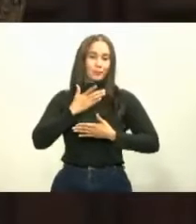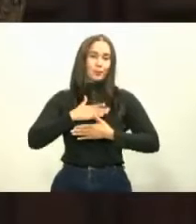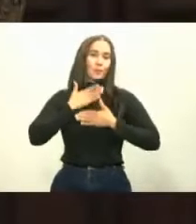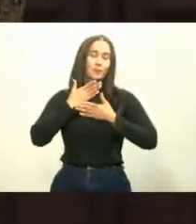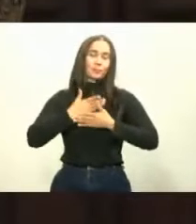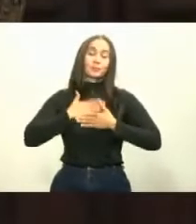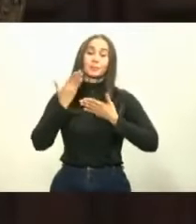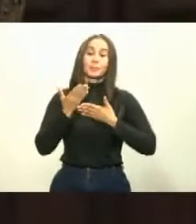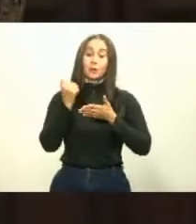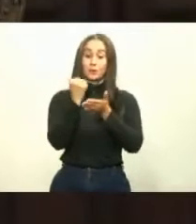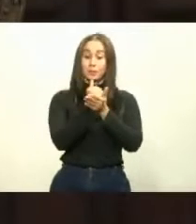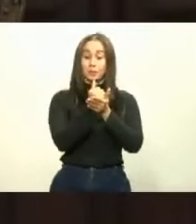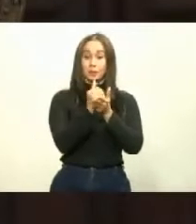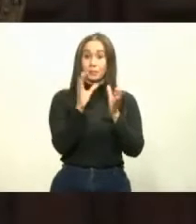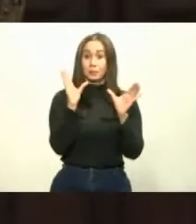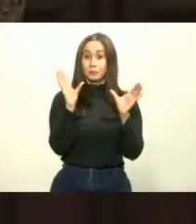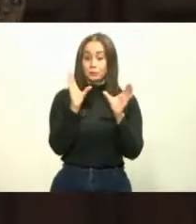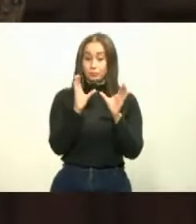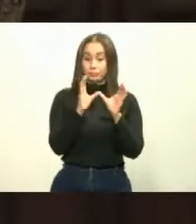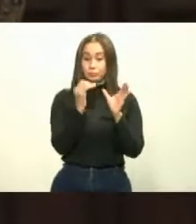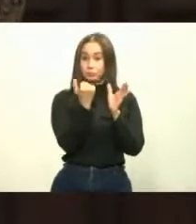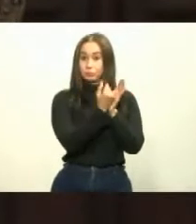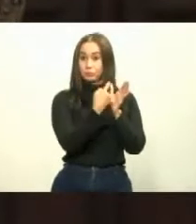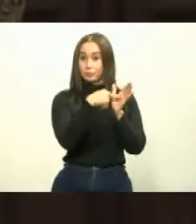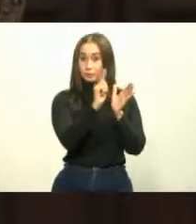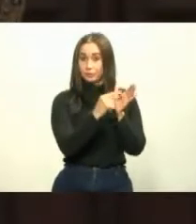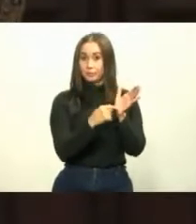estos certificados, con acciones como esta,